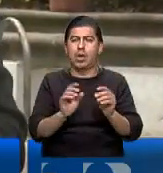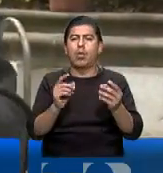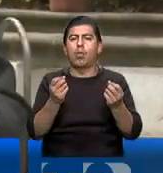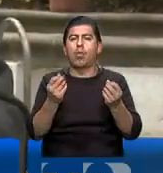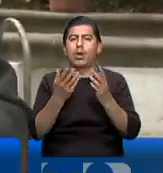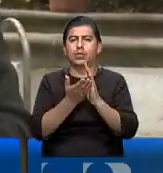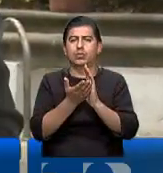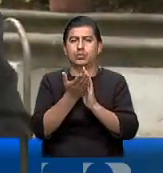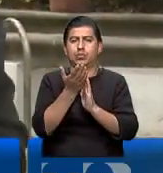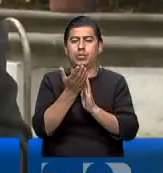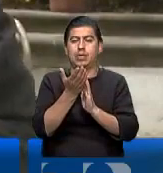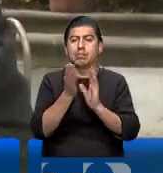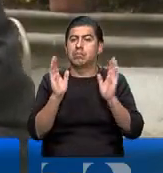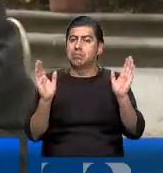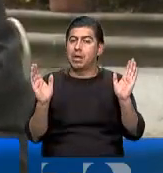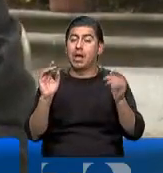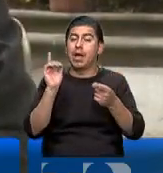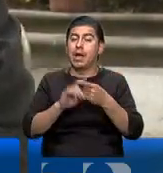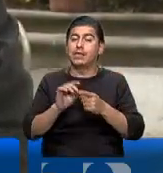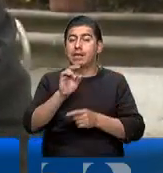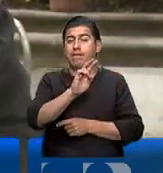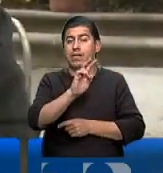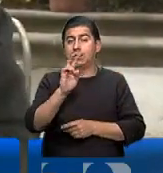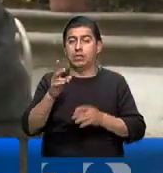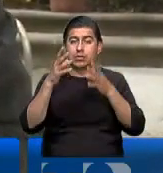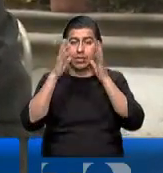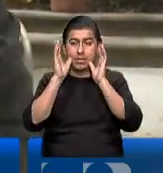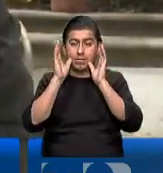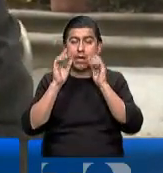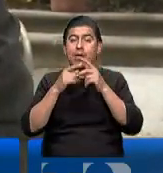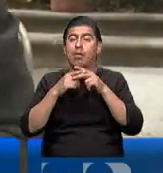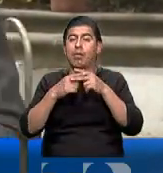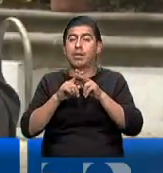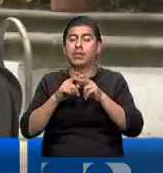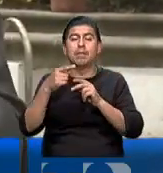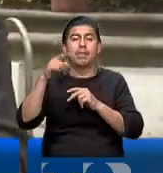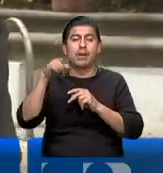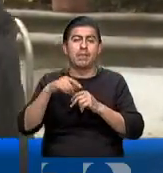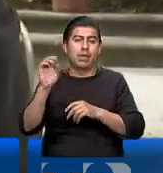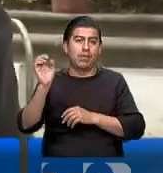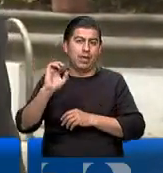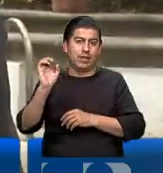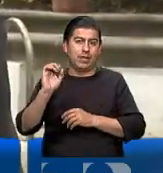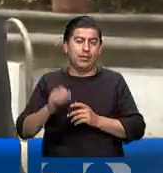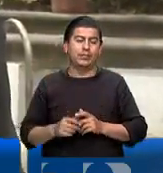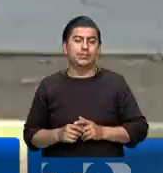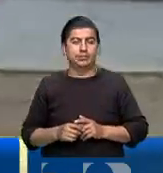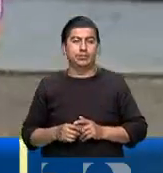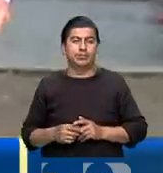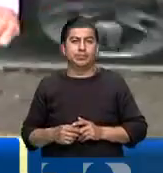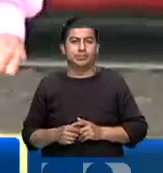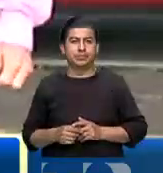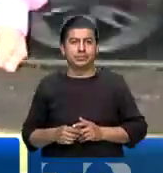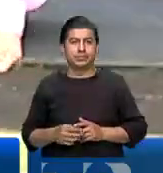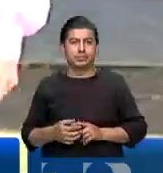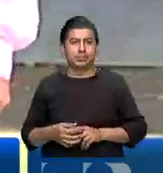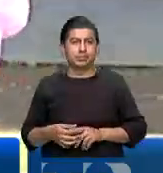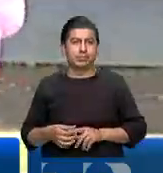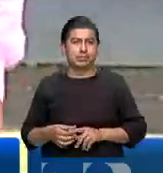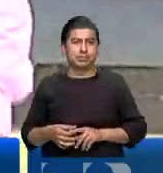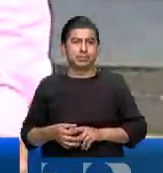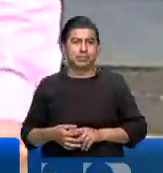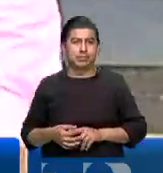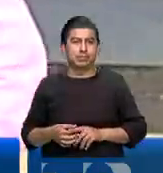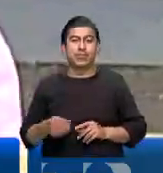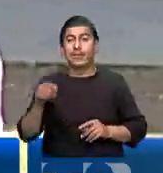regirá el salario a partir del 1 de enero del próximo año tenemos un informe esta